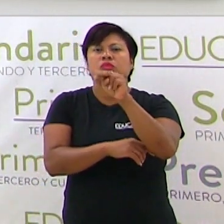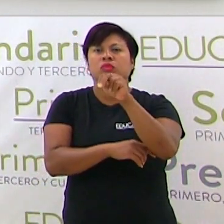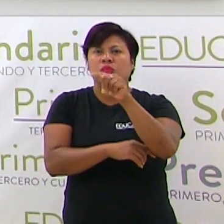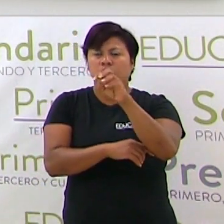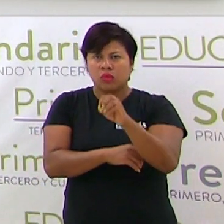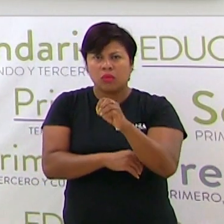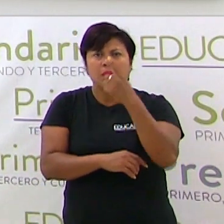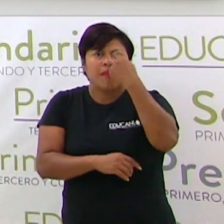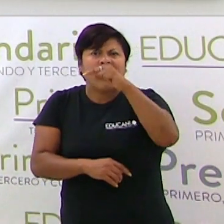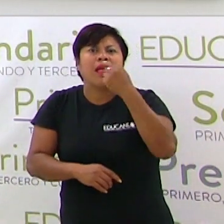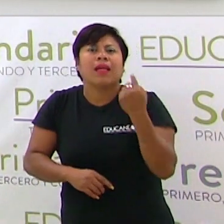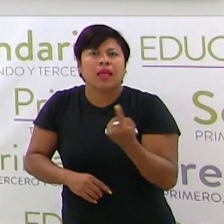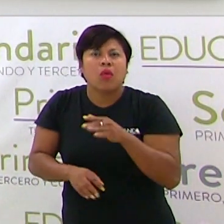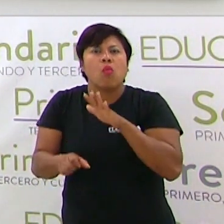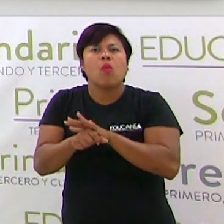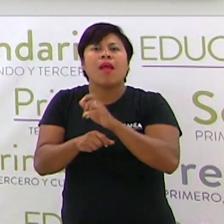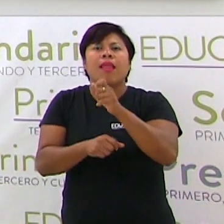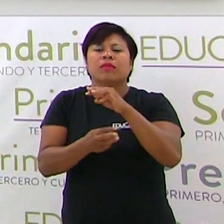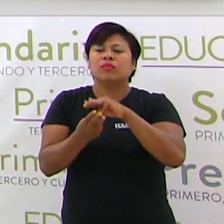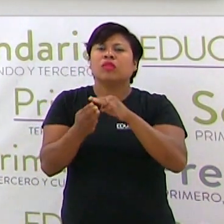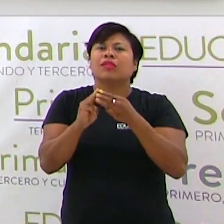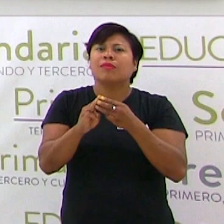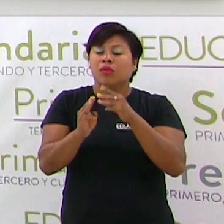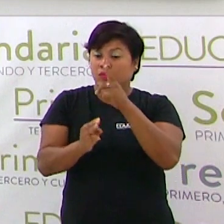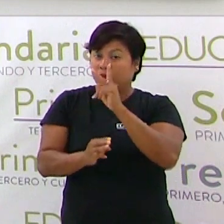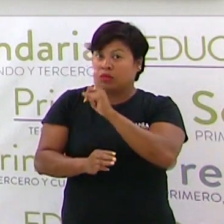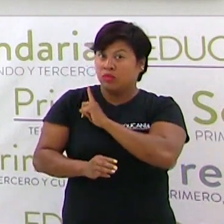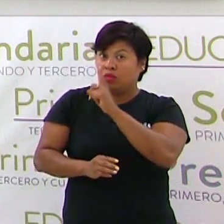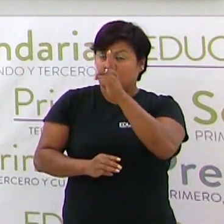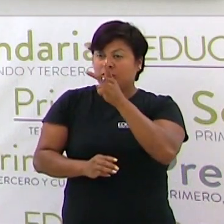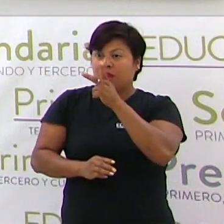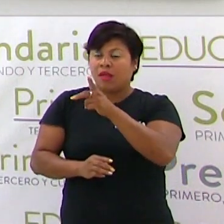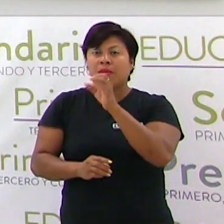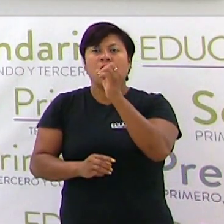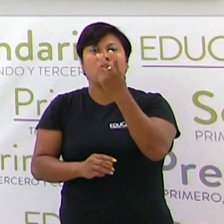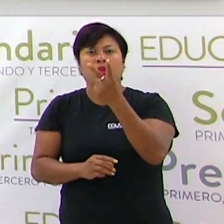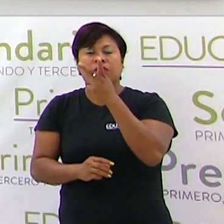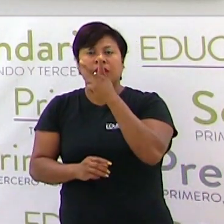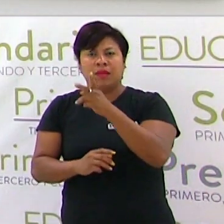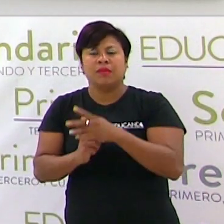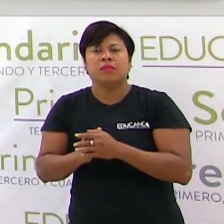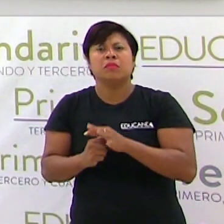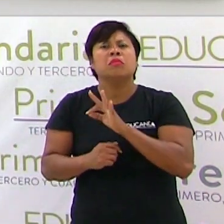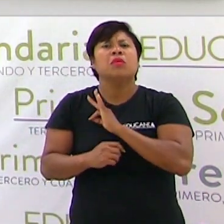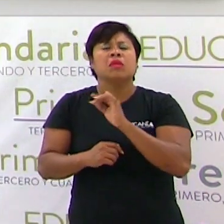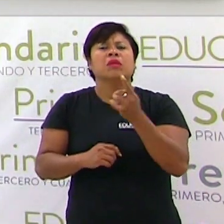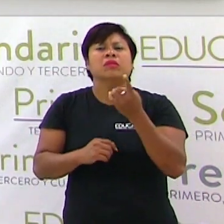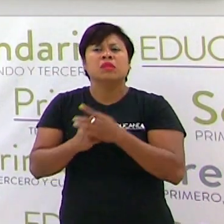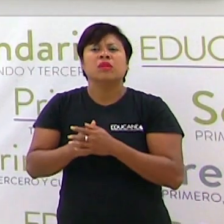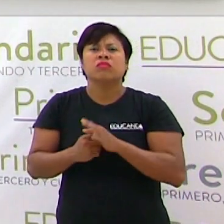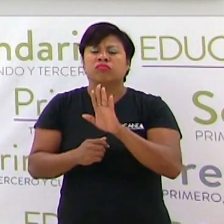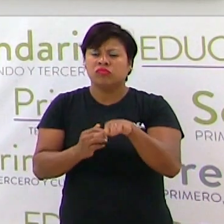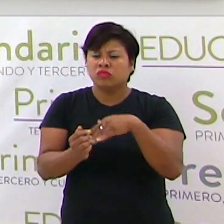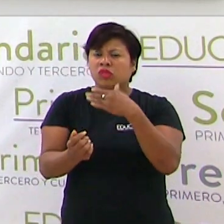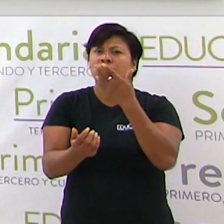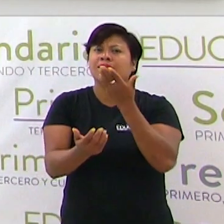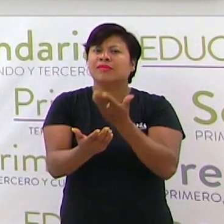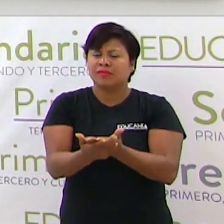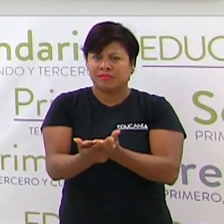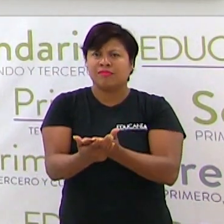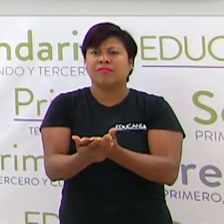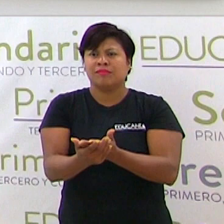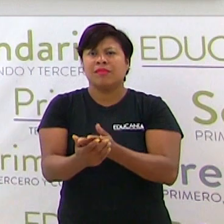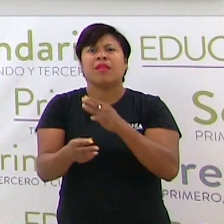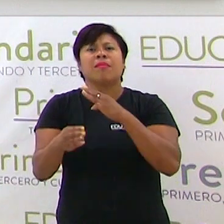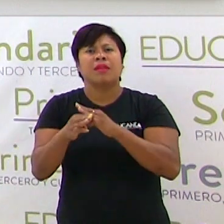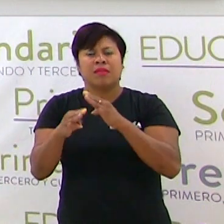la carta? ¿Cuál es el motivo? Pero con una sola palabra o dos palabras. Aquí podría ser solicitud